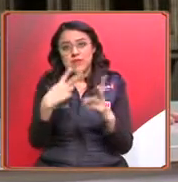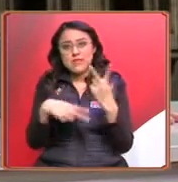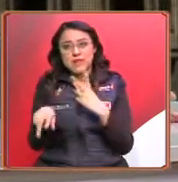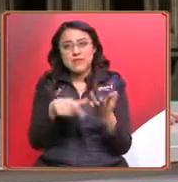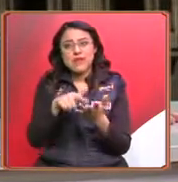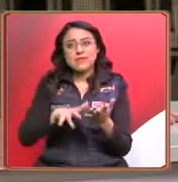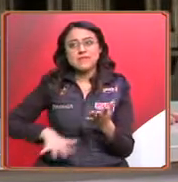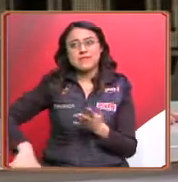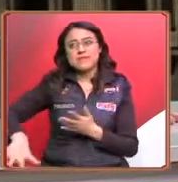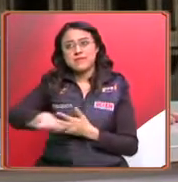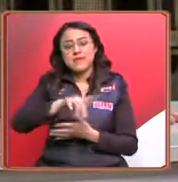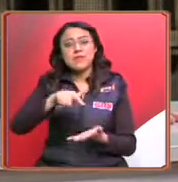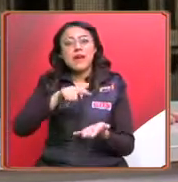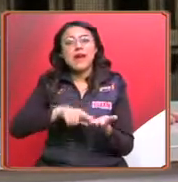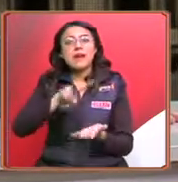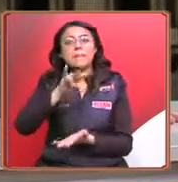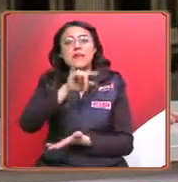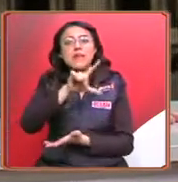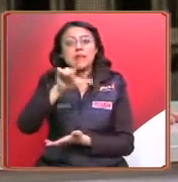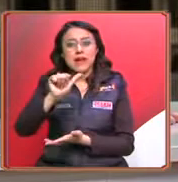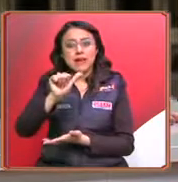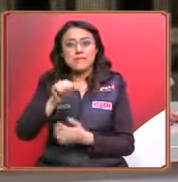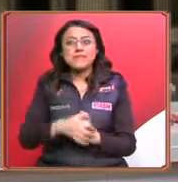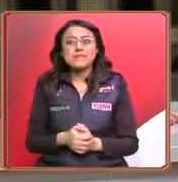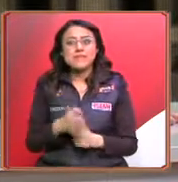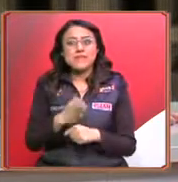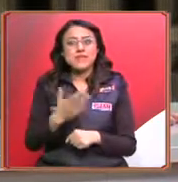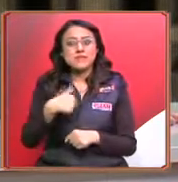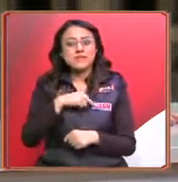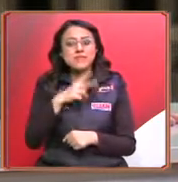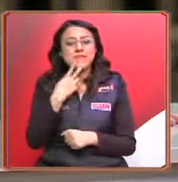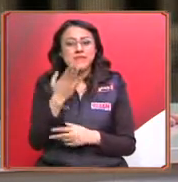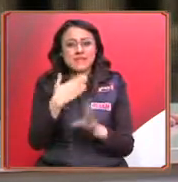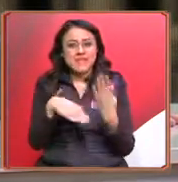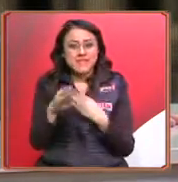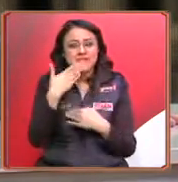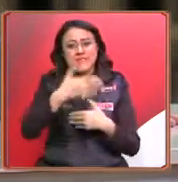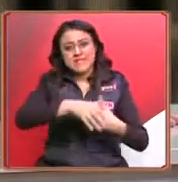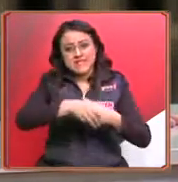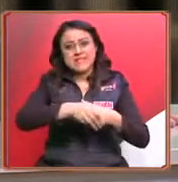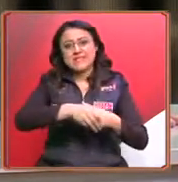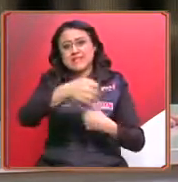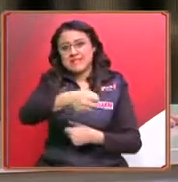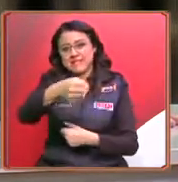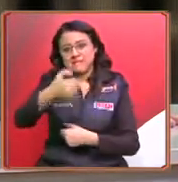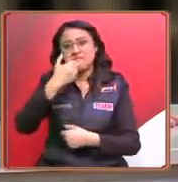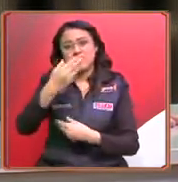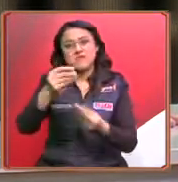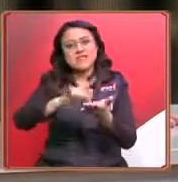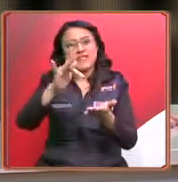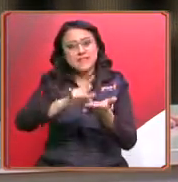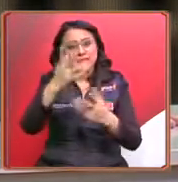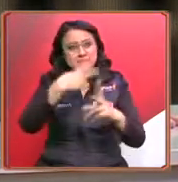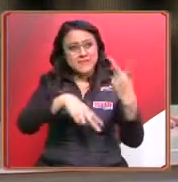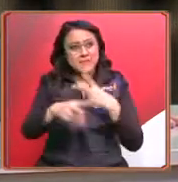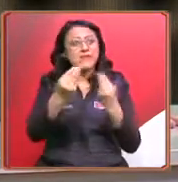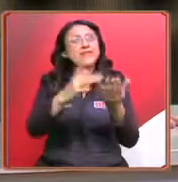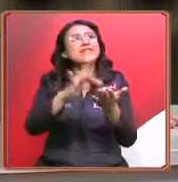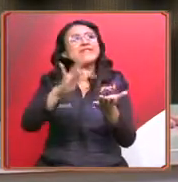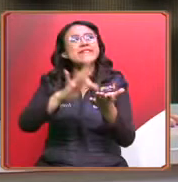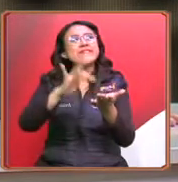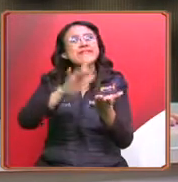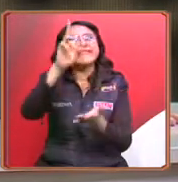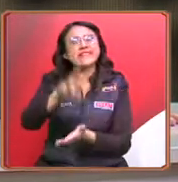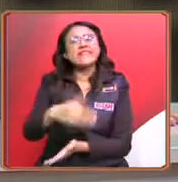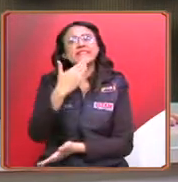y nuestra zona de villa, bueno, pues aquí estamos listos para recibir y estrechar tu mano y agradecerte que hayas venido con nosotros al Juguetón. Mil